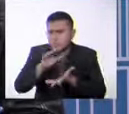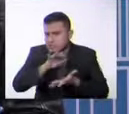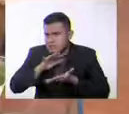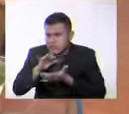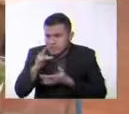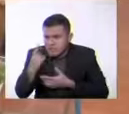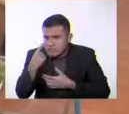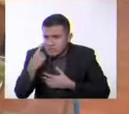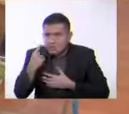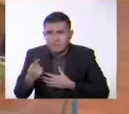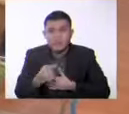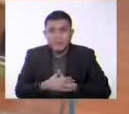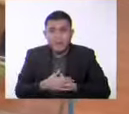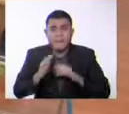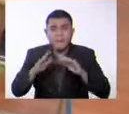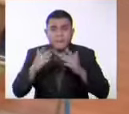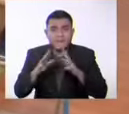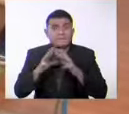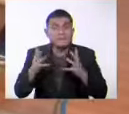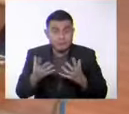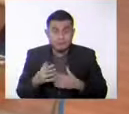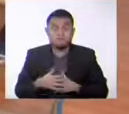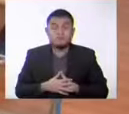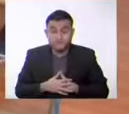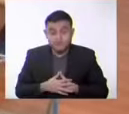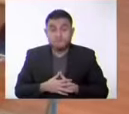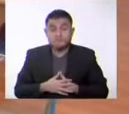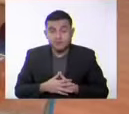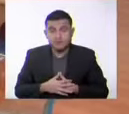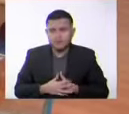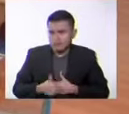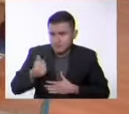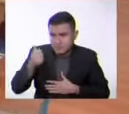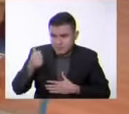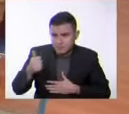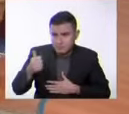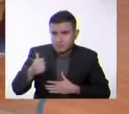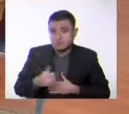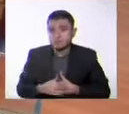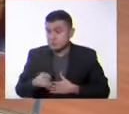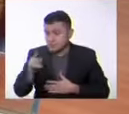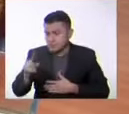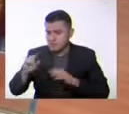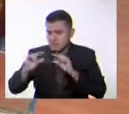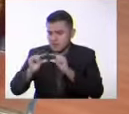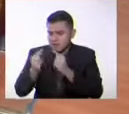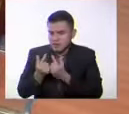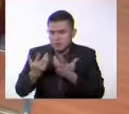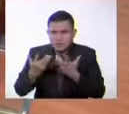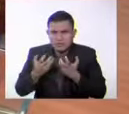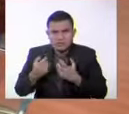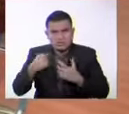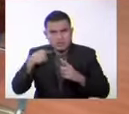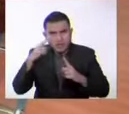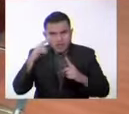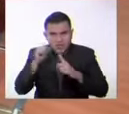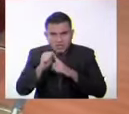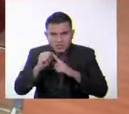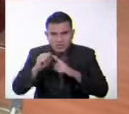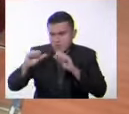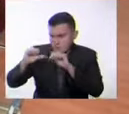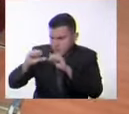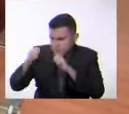positivo para la humanidad, ¿sí? De hecho, un movimiento tiene esa característica importante, que es